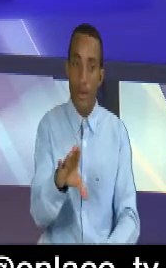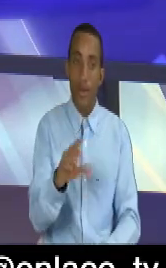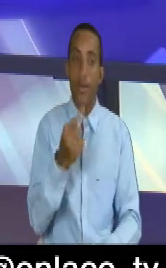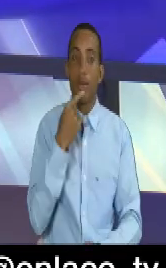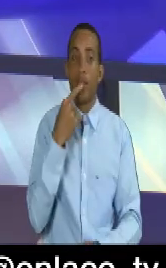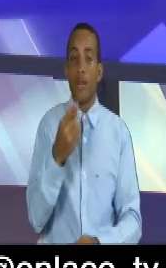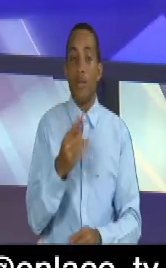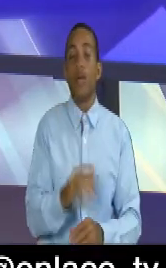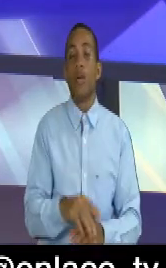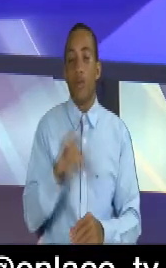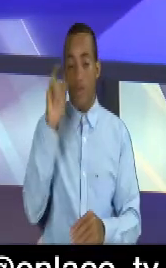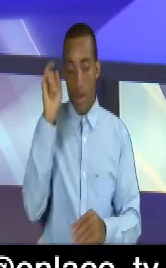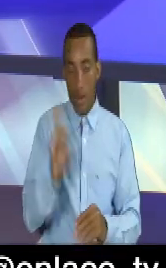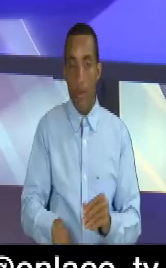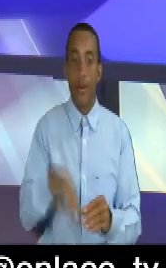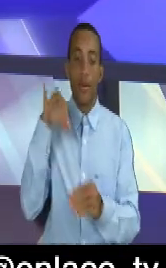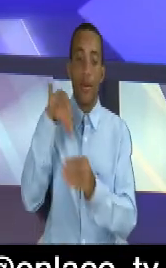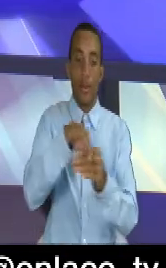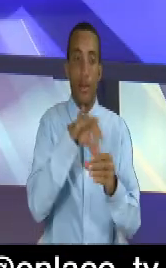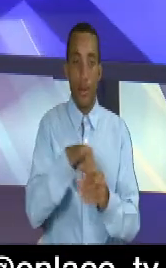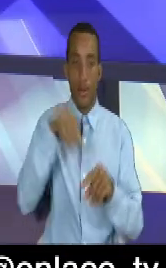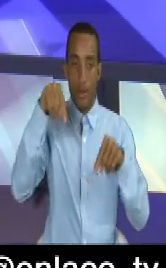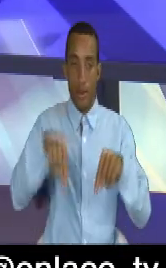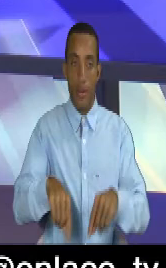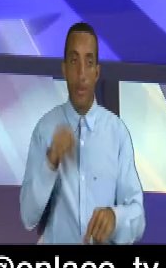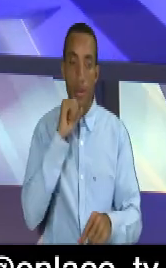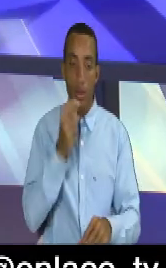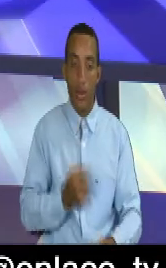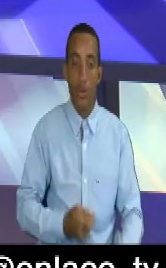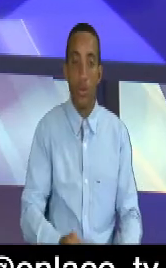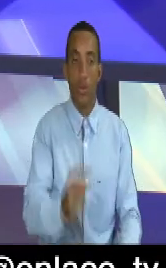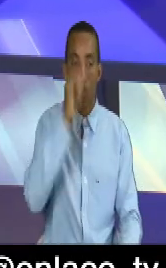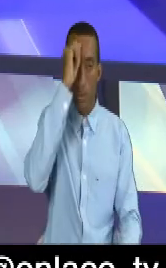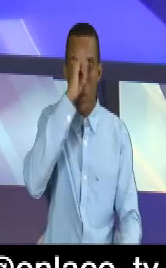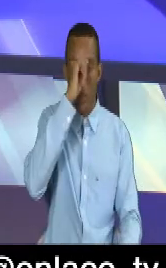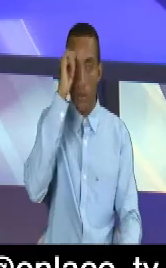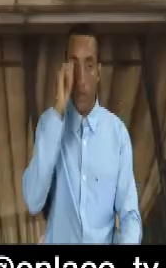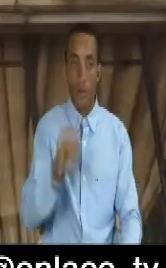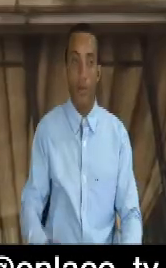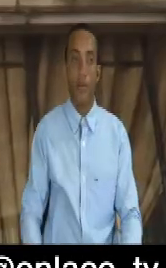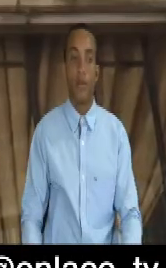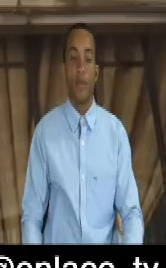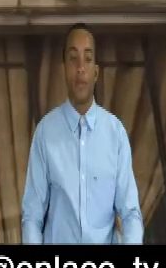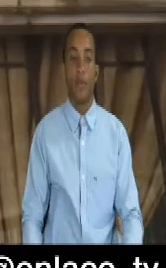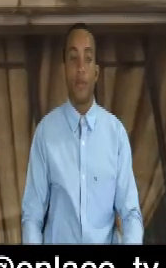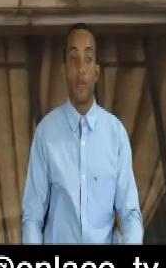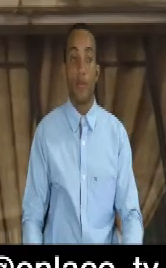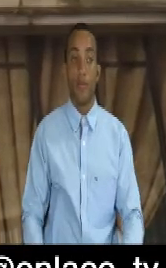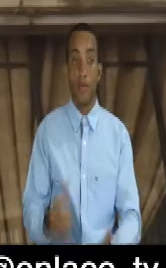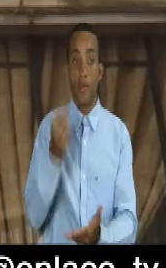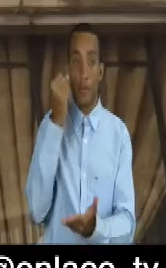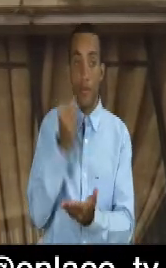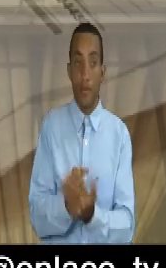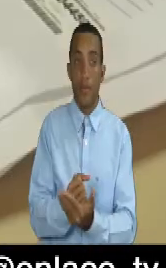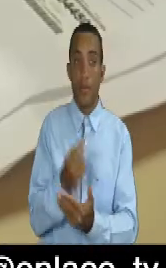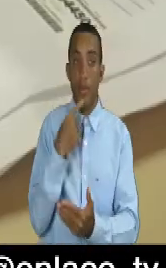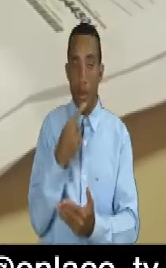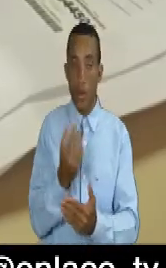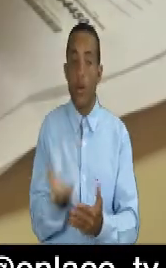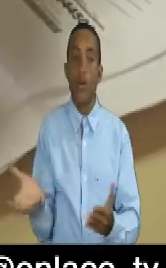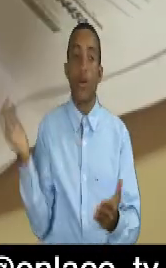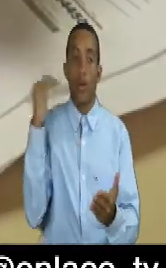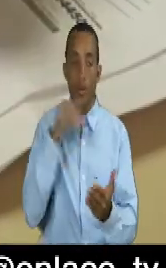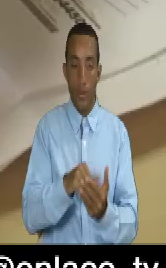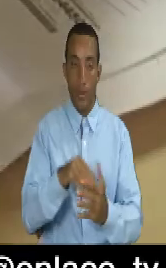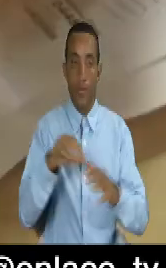habría elecciones atípicas en Barranca Bermeja el próximo domingo. La Registraduría Nacional del Estado Civil reactivó las actividades previstas